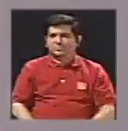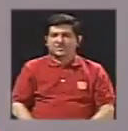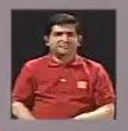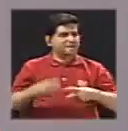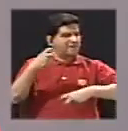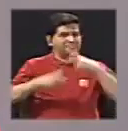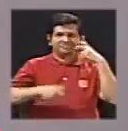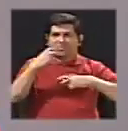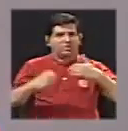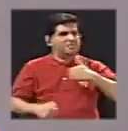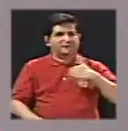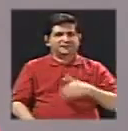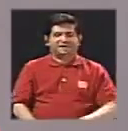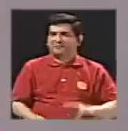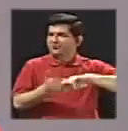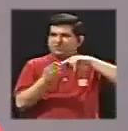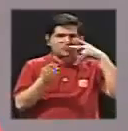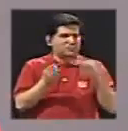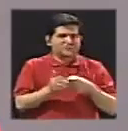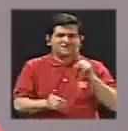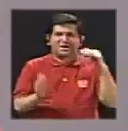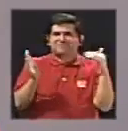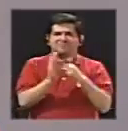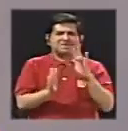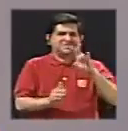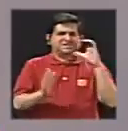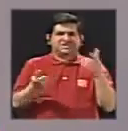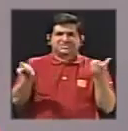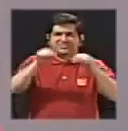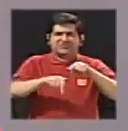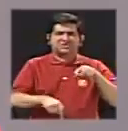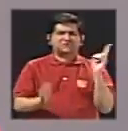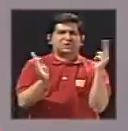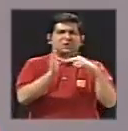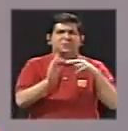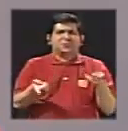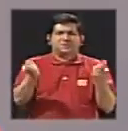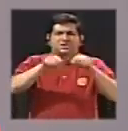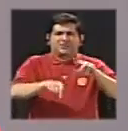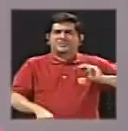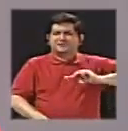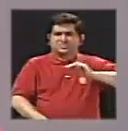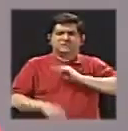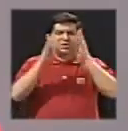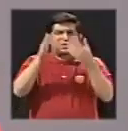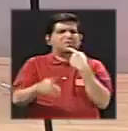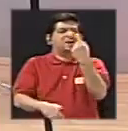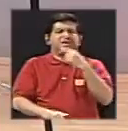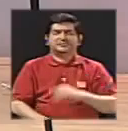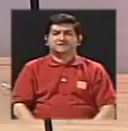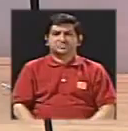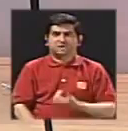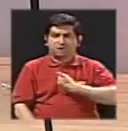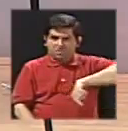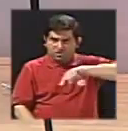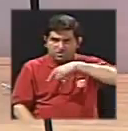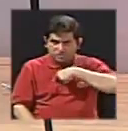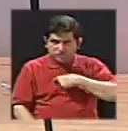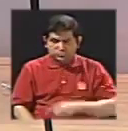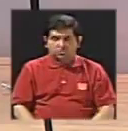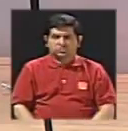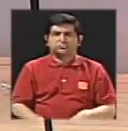un problema y que no se trataba de 1.700 casos o de 2.000, como el ministro seguía diciendo. Nosotros